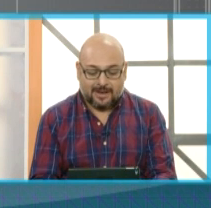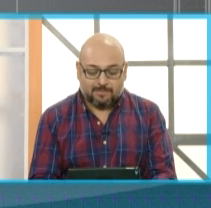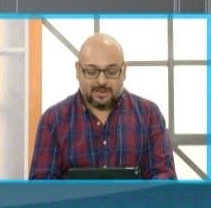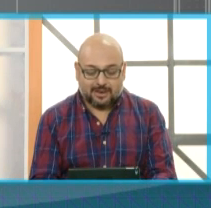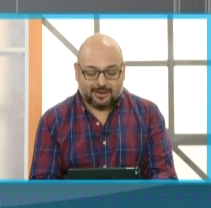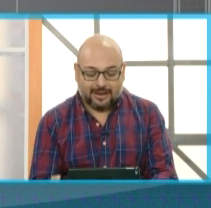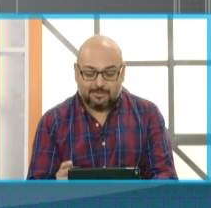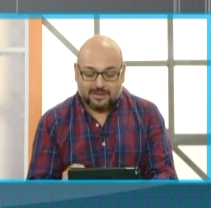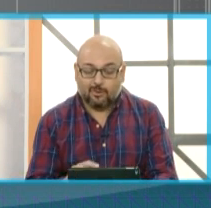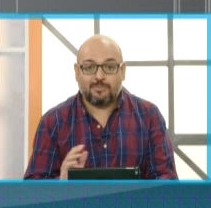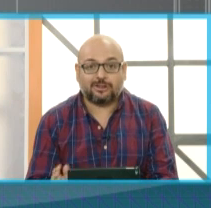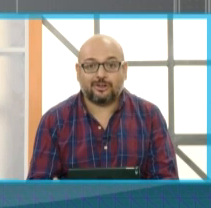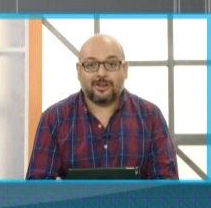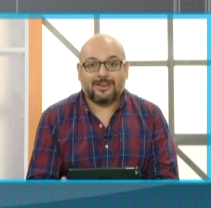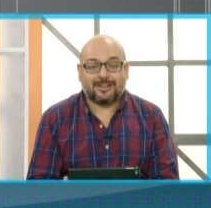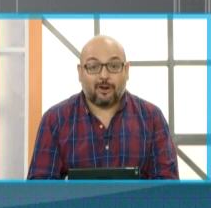española. Él mide